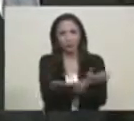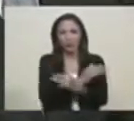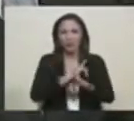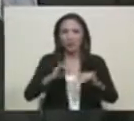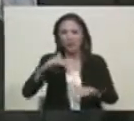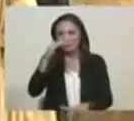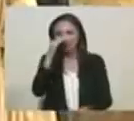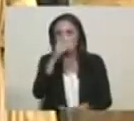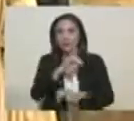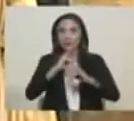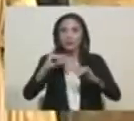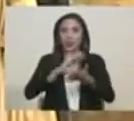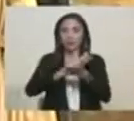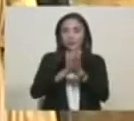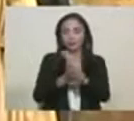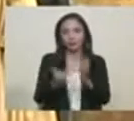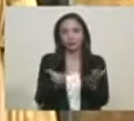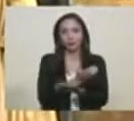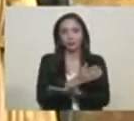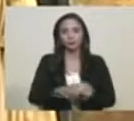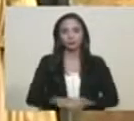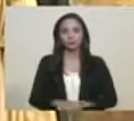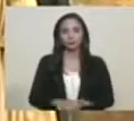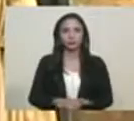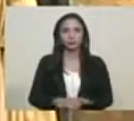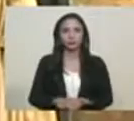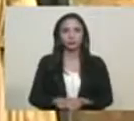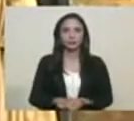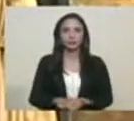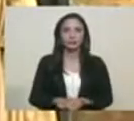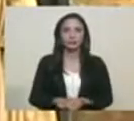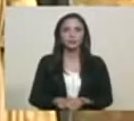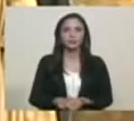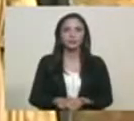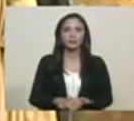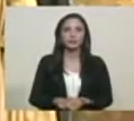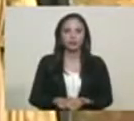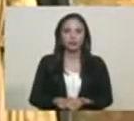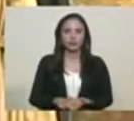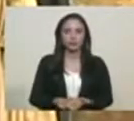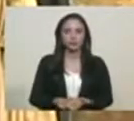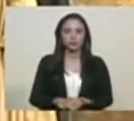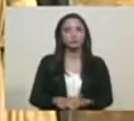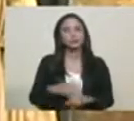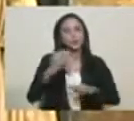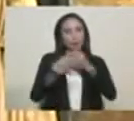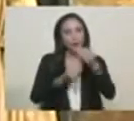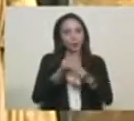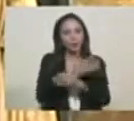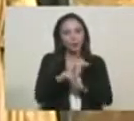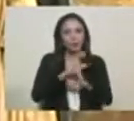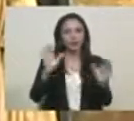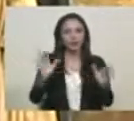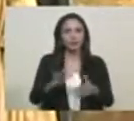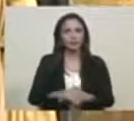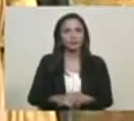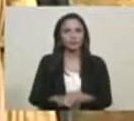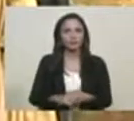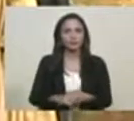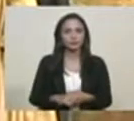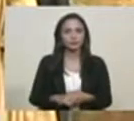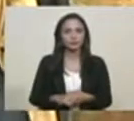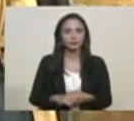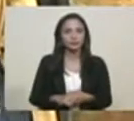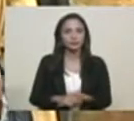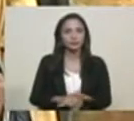la vamos a sacar de encima se lo juro se lo juro compatriota que lo vamos a hacer tenemos que hacernos